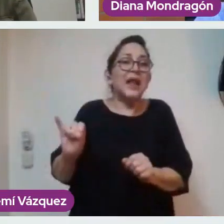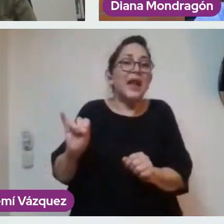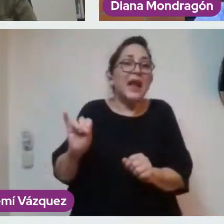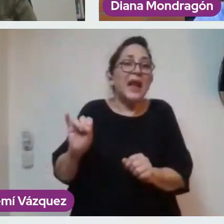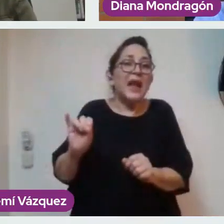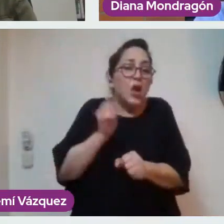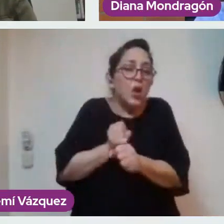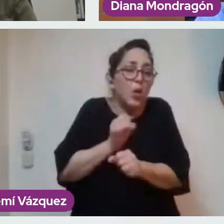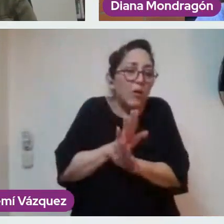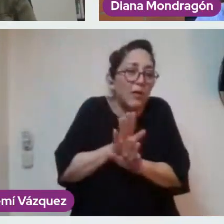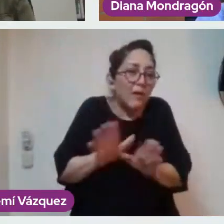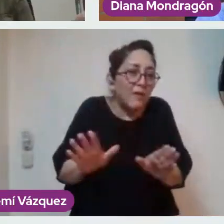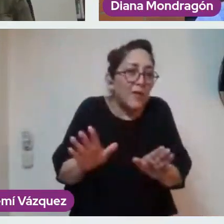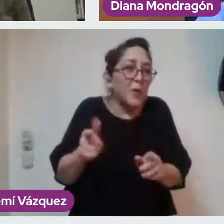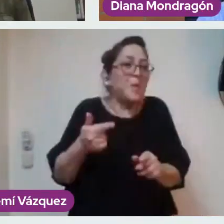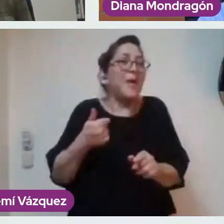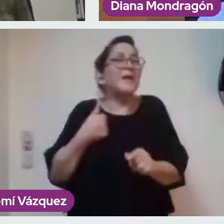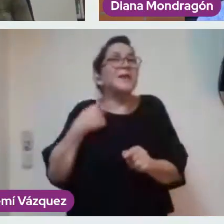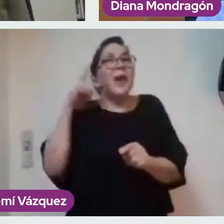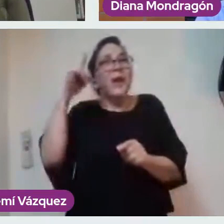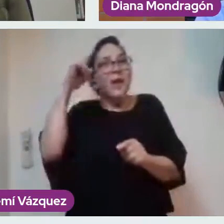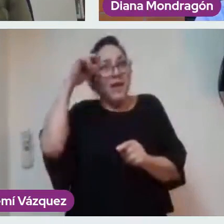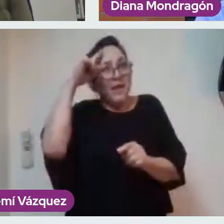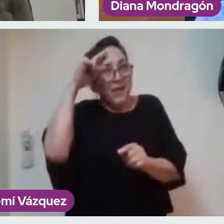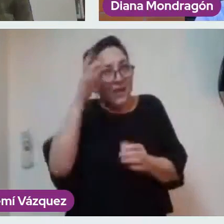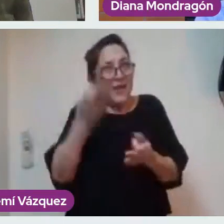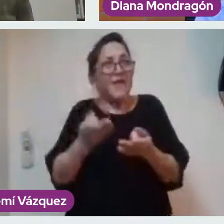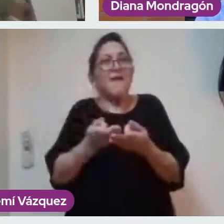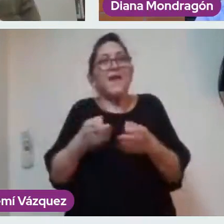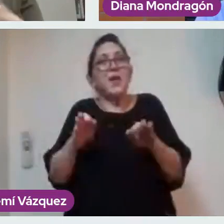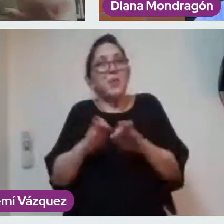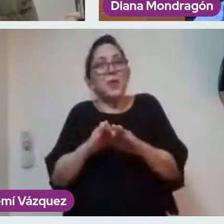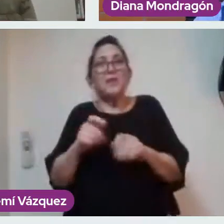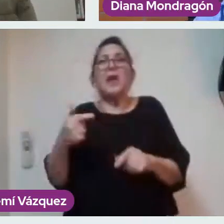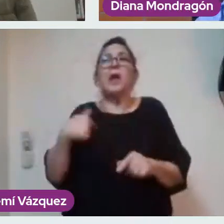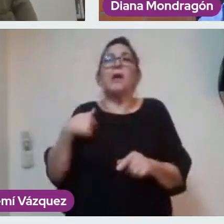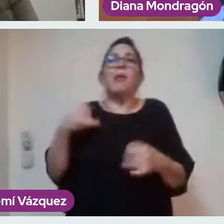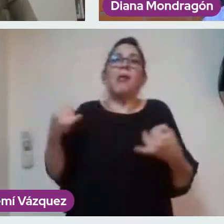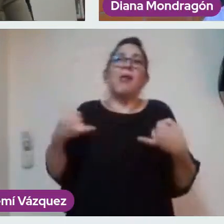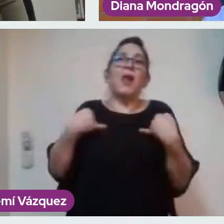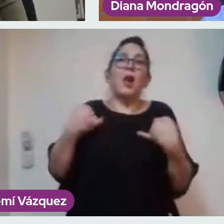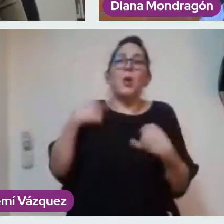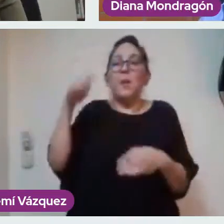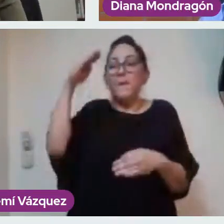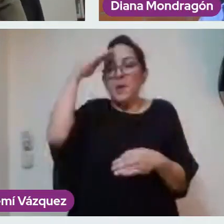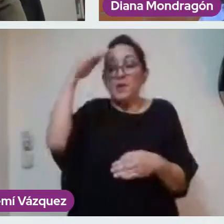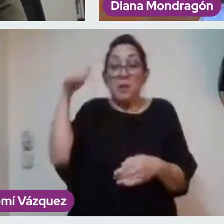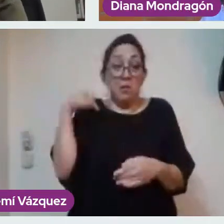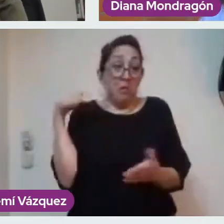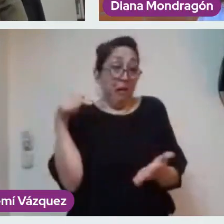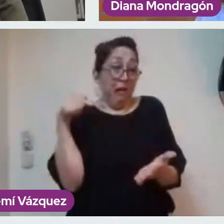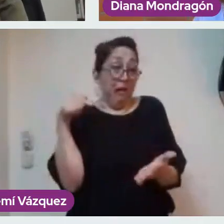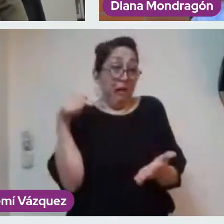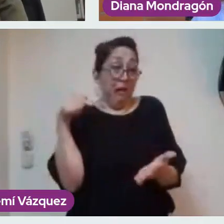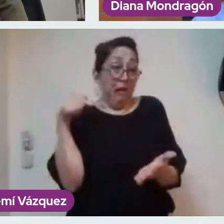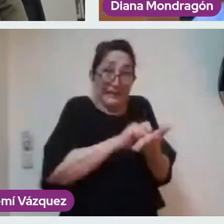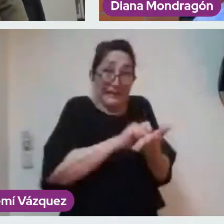mamá. Ajá. No, me están mandando un reporte y me están diciendo en el diario que me he hecho la tarea,